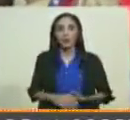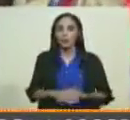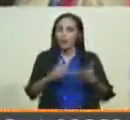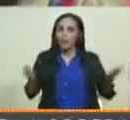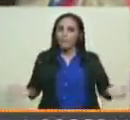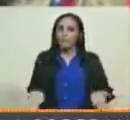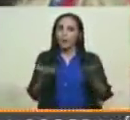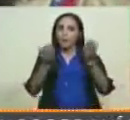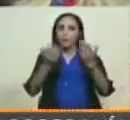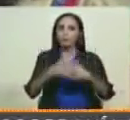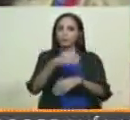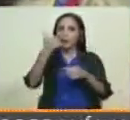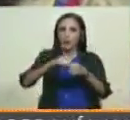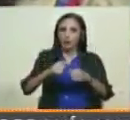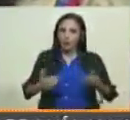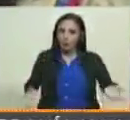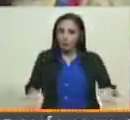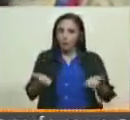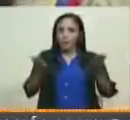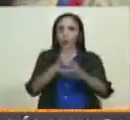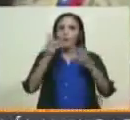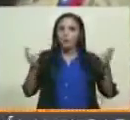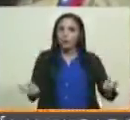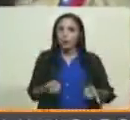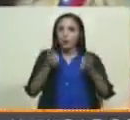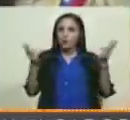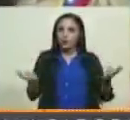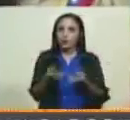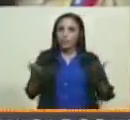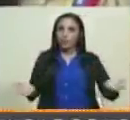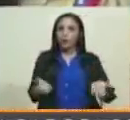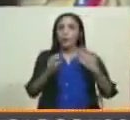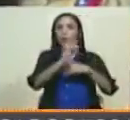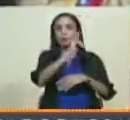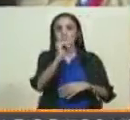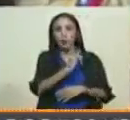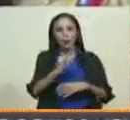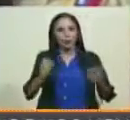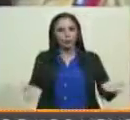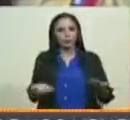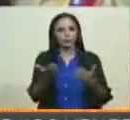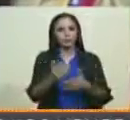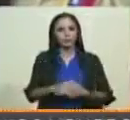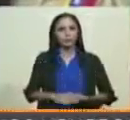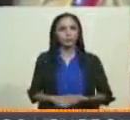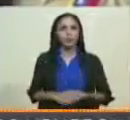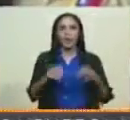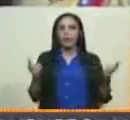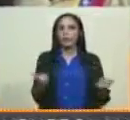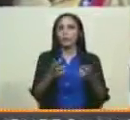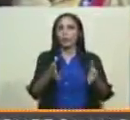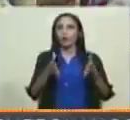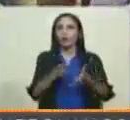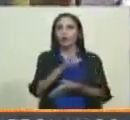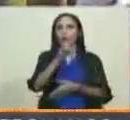¡vamos Maracaibo! ¡Vamos a la victoria! ¡Vamos Zulia! ¡Vamos a la victoria!